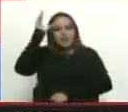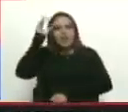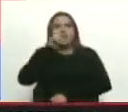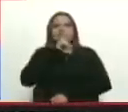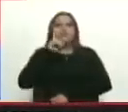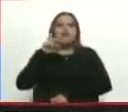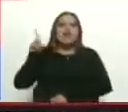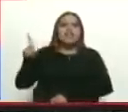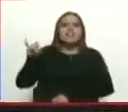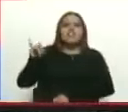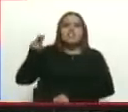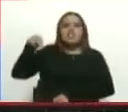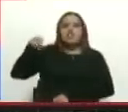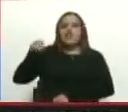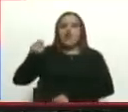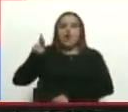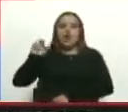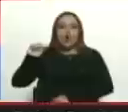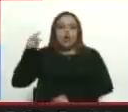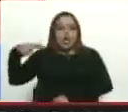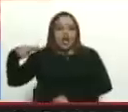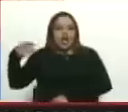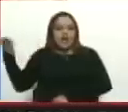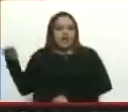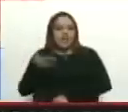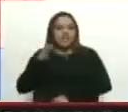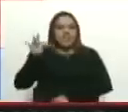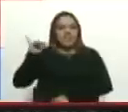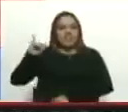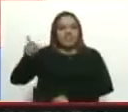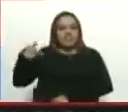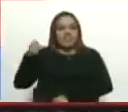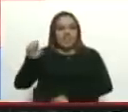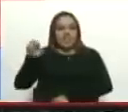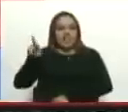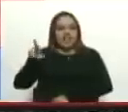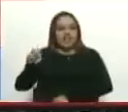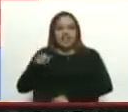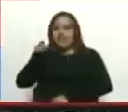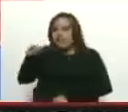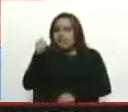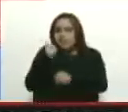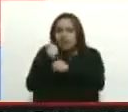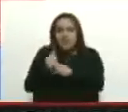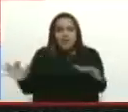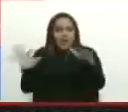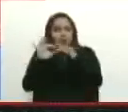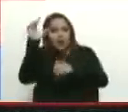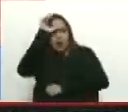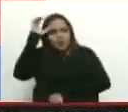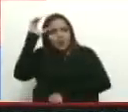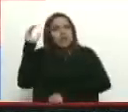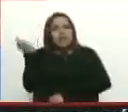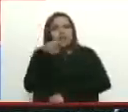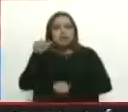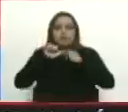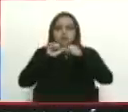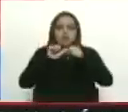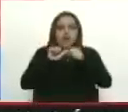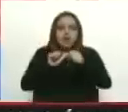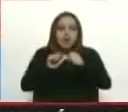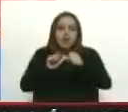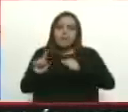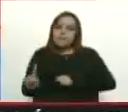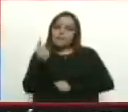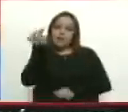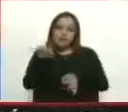Dinora Figueras. Es una empleada. Fíjense, si ellos fuesen consecuentes con eso, Primero